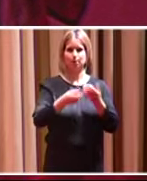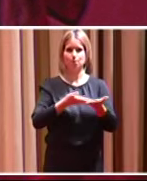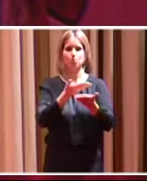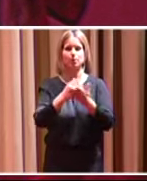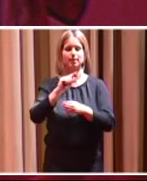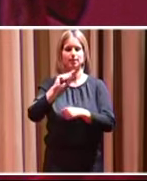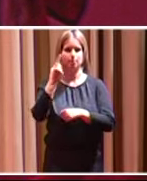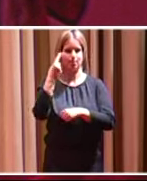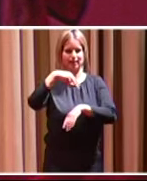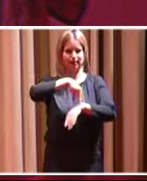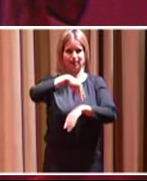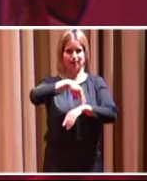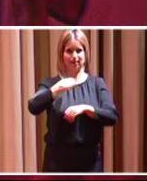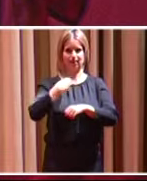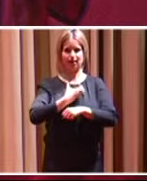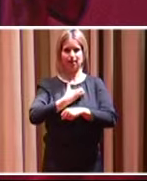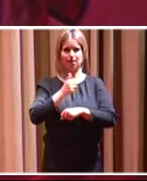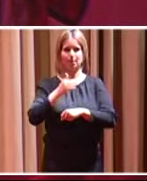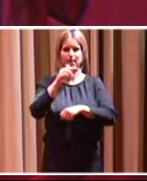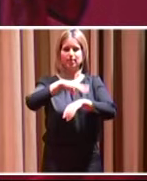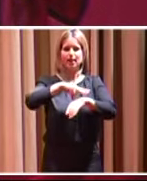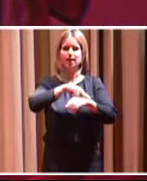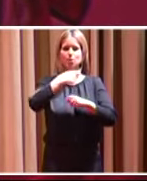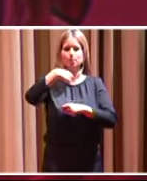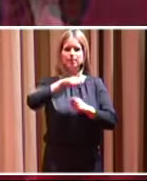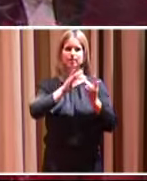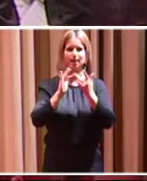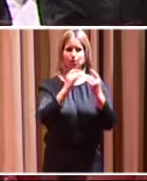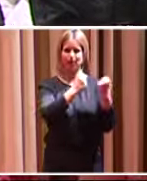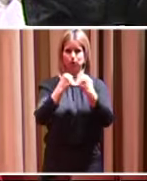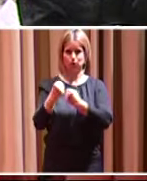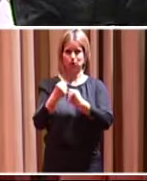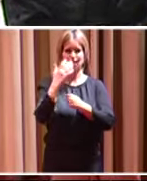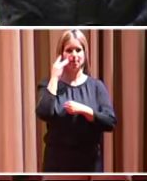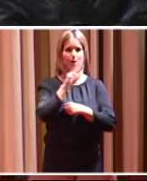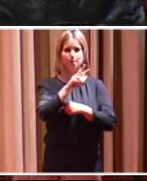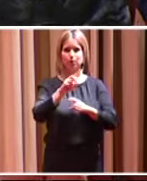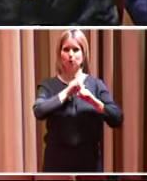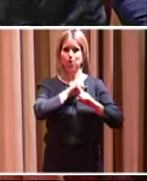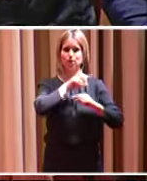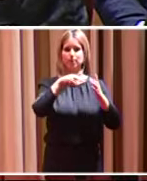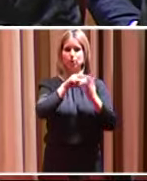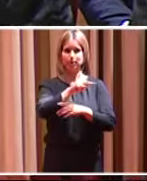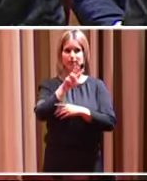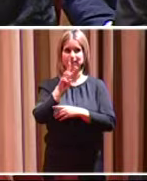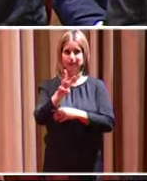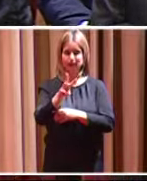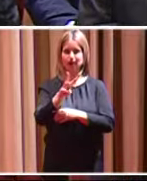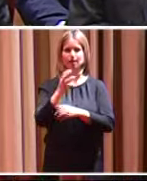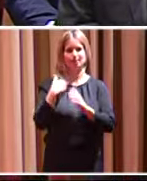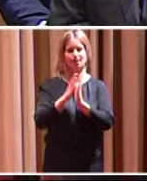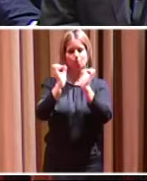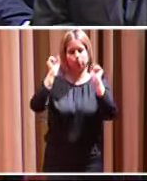primer teniente de alcalde y delegado de Presidencia y Relaciones Institucionales de 22 de noviembre de 2023,